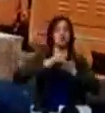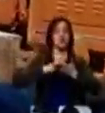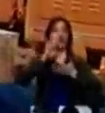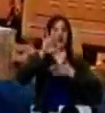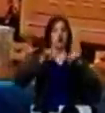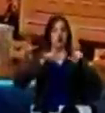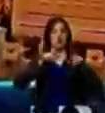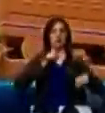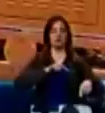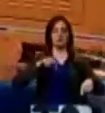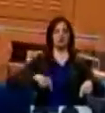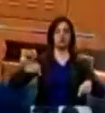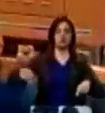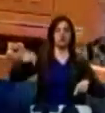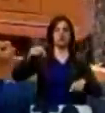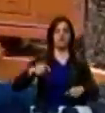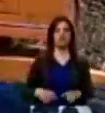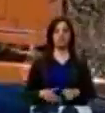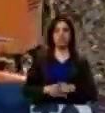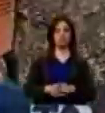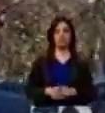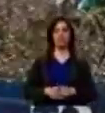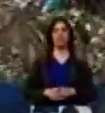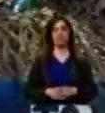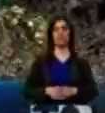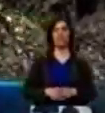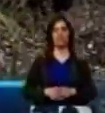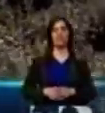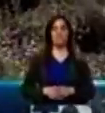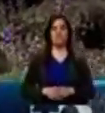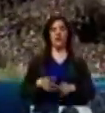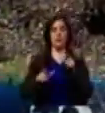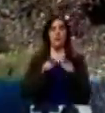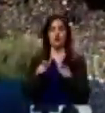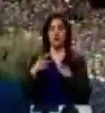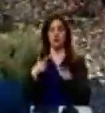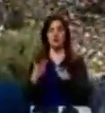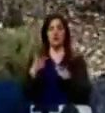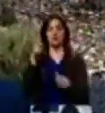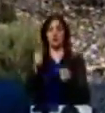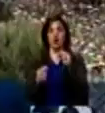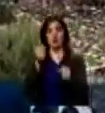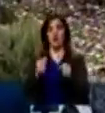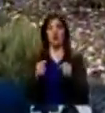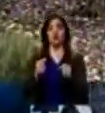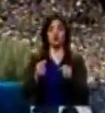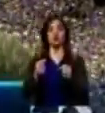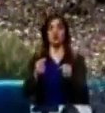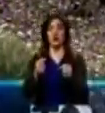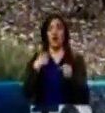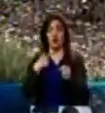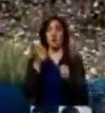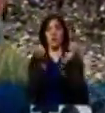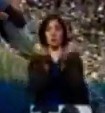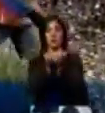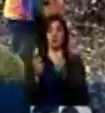nombré. ¿La ciudadanía tiene que directamente llevar a estos puntos o también lo puede hacer cuando el carro recolector va por nuestra casa? No, lo